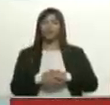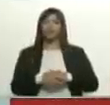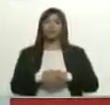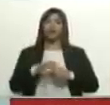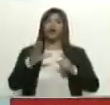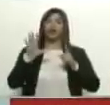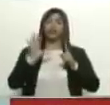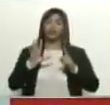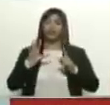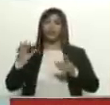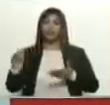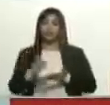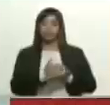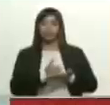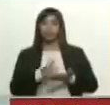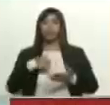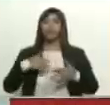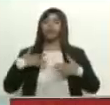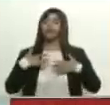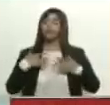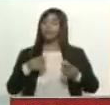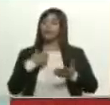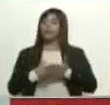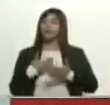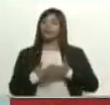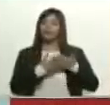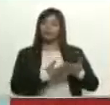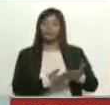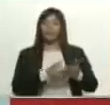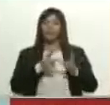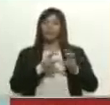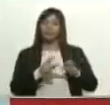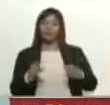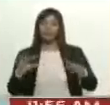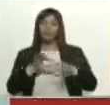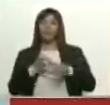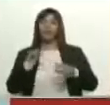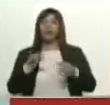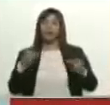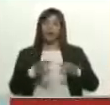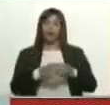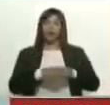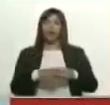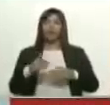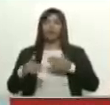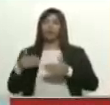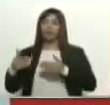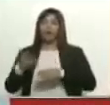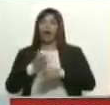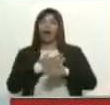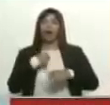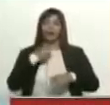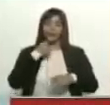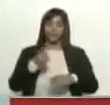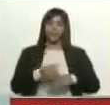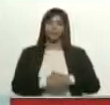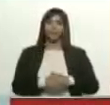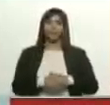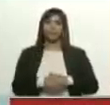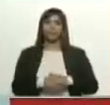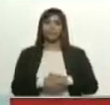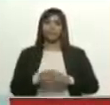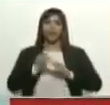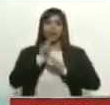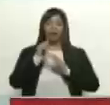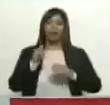se le incautaron evidencia de interés criminalísticos que lo vincularon a este grupo subversivo que anteriormente mencioné. El líder